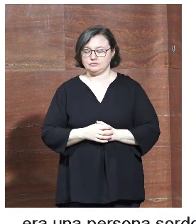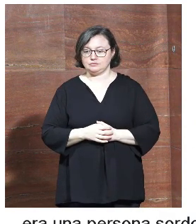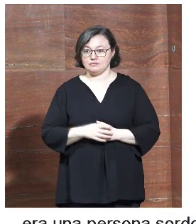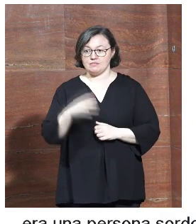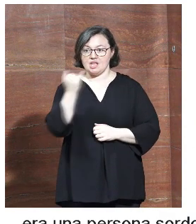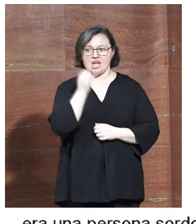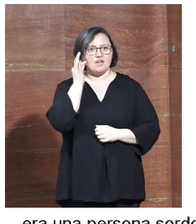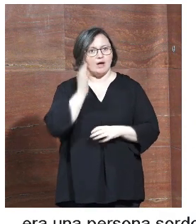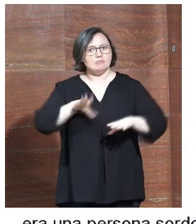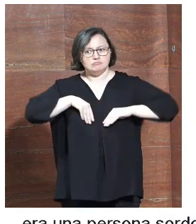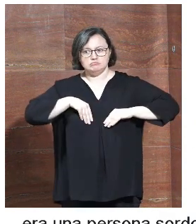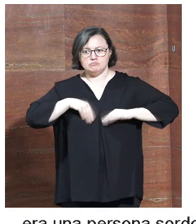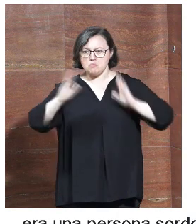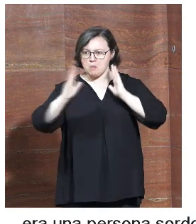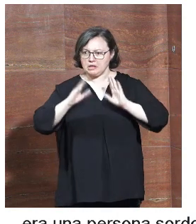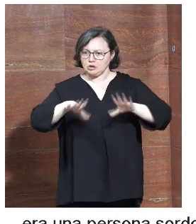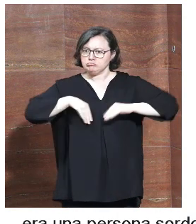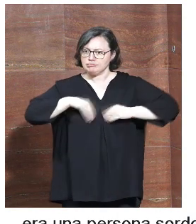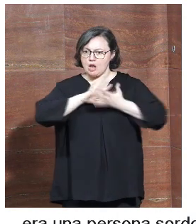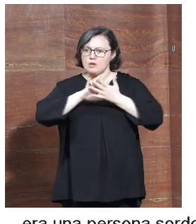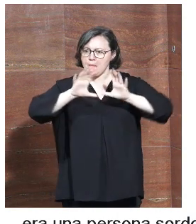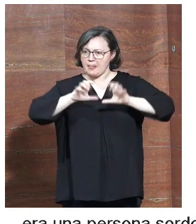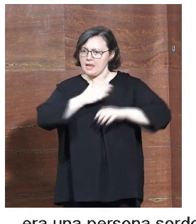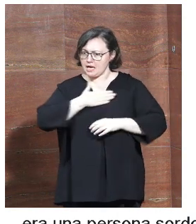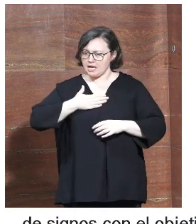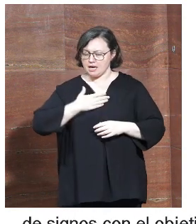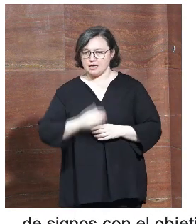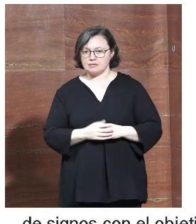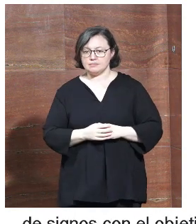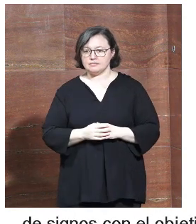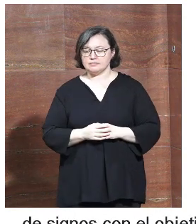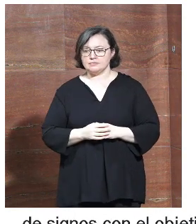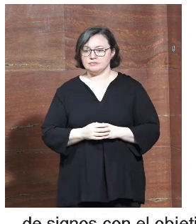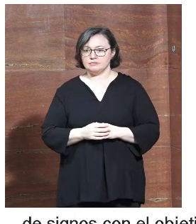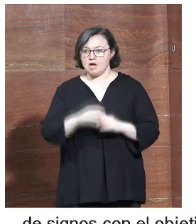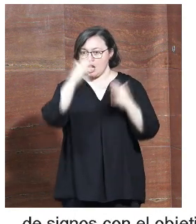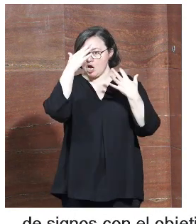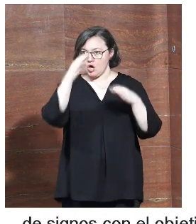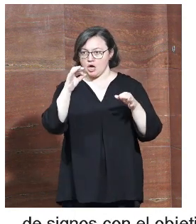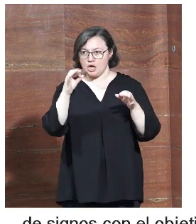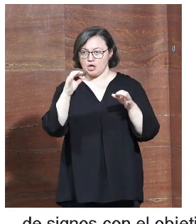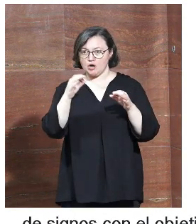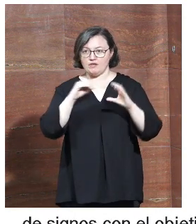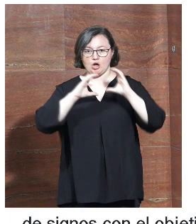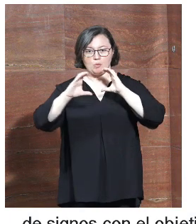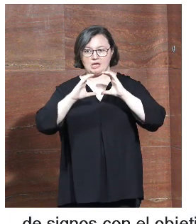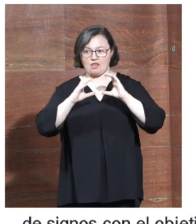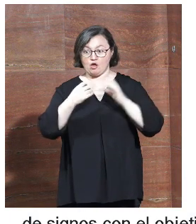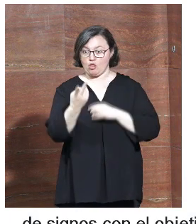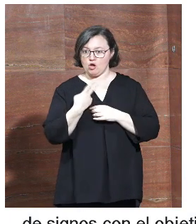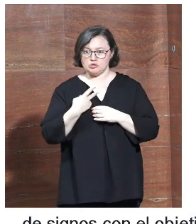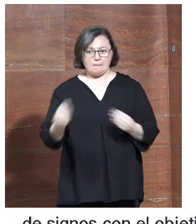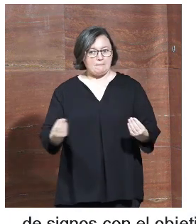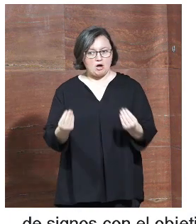Mi jefa aceptó, en ese momento aceptó, y lógicamente la comunicación mejoró